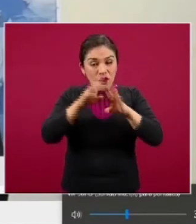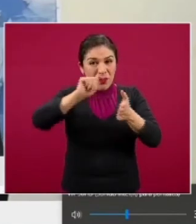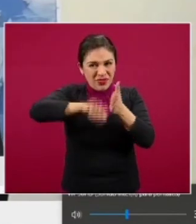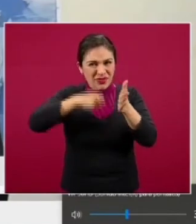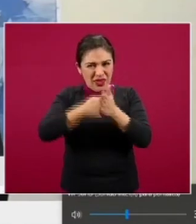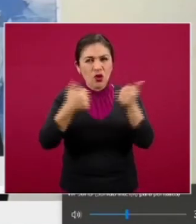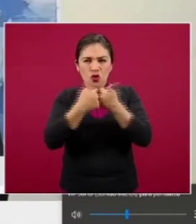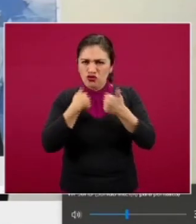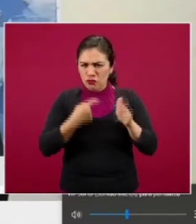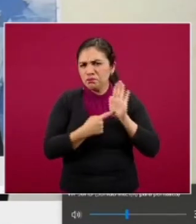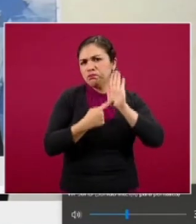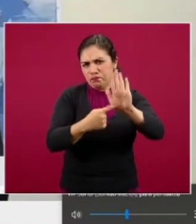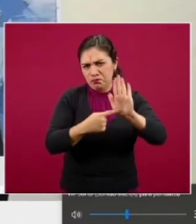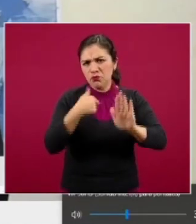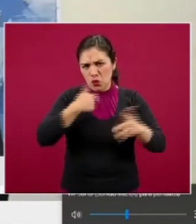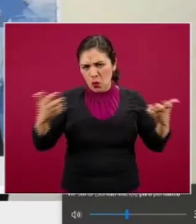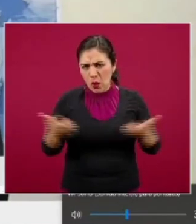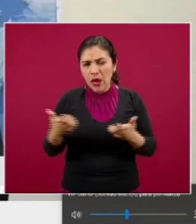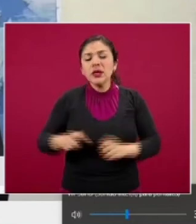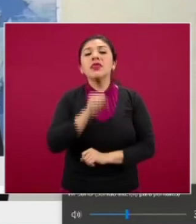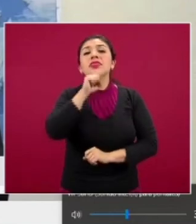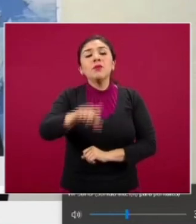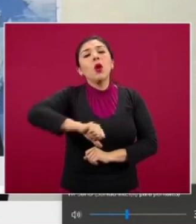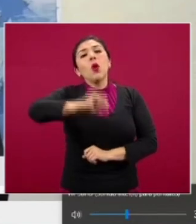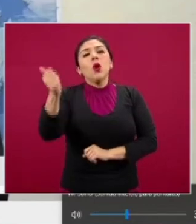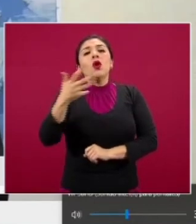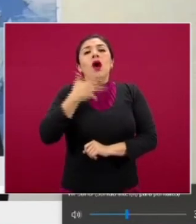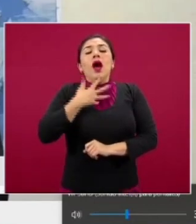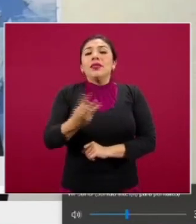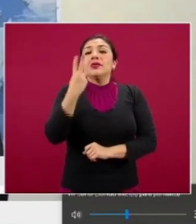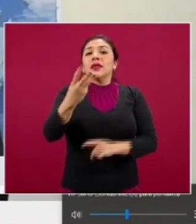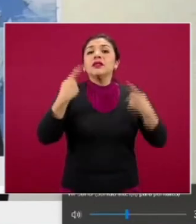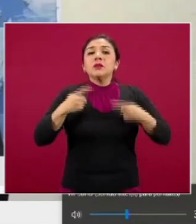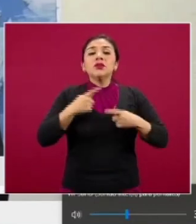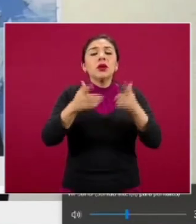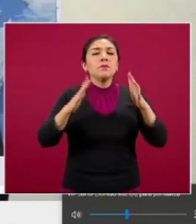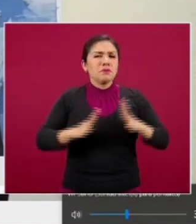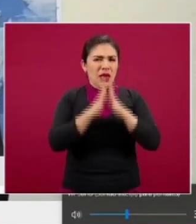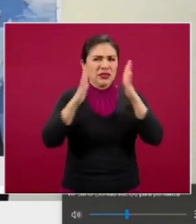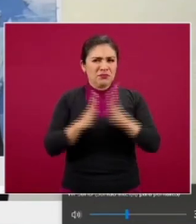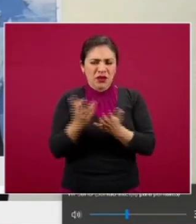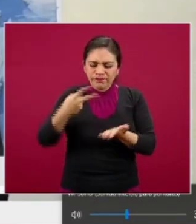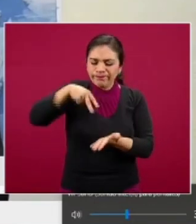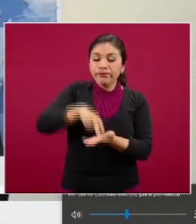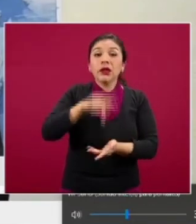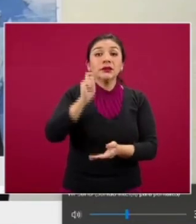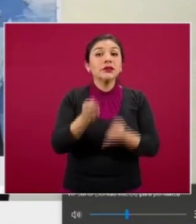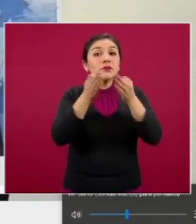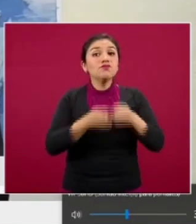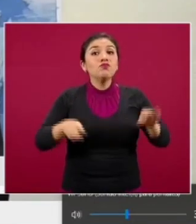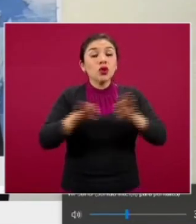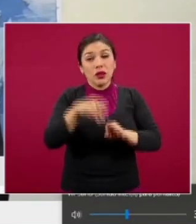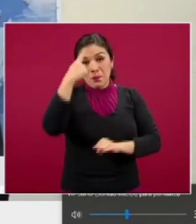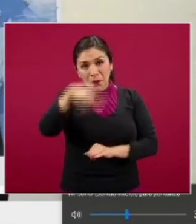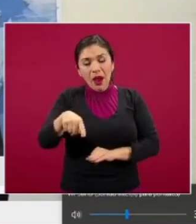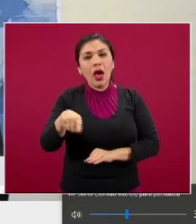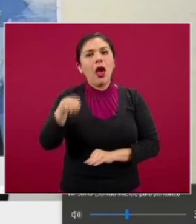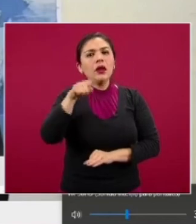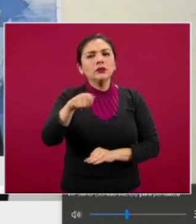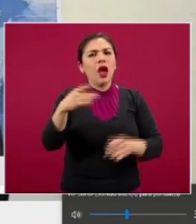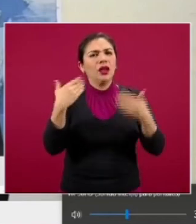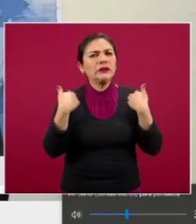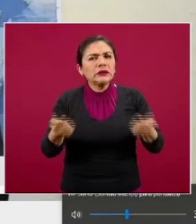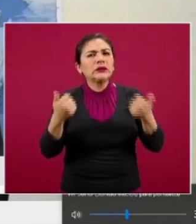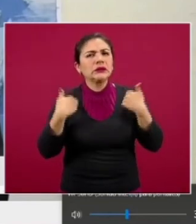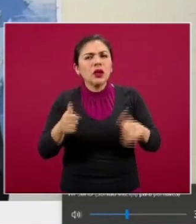que presentaré yo mismo, pero también tenemos a 3 participantes que son fundamentales para darnos